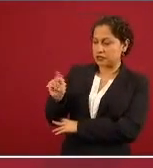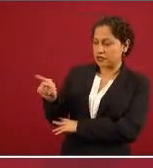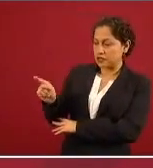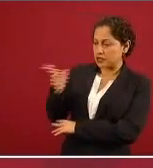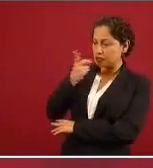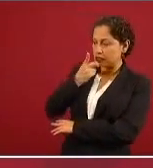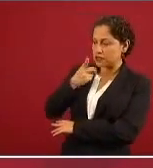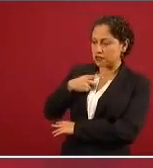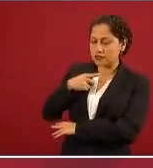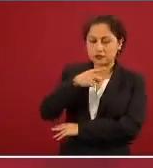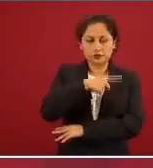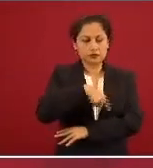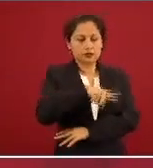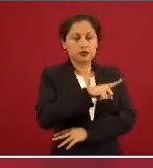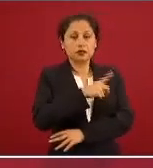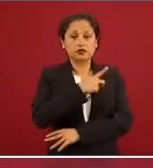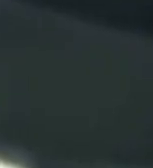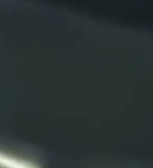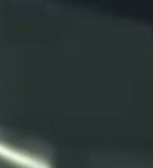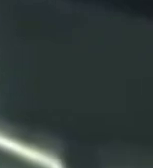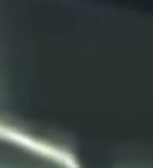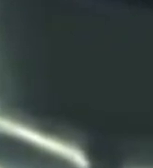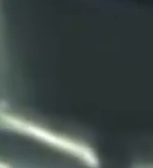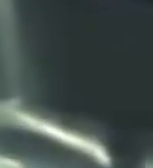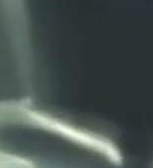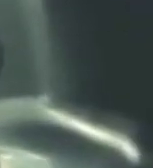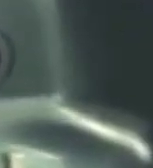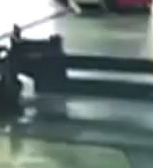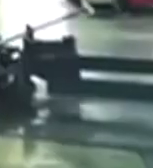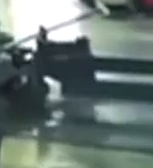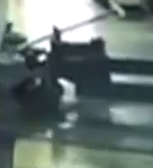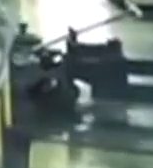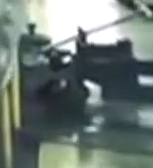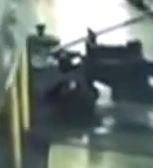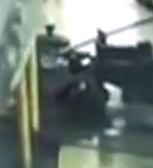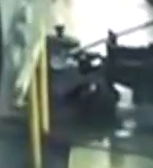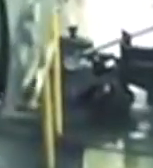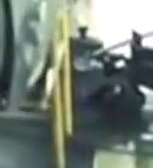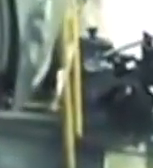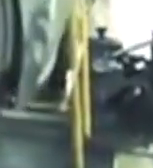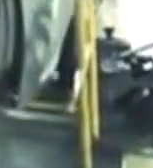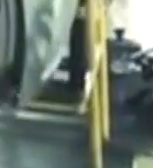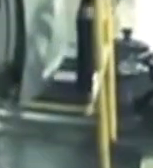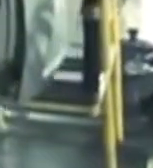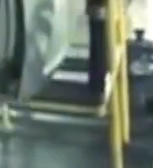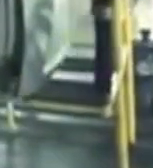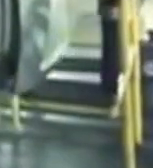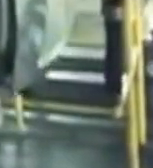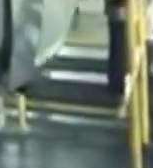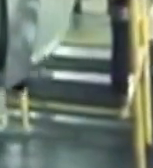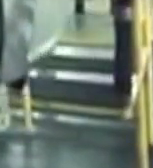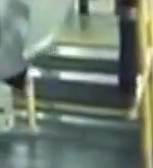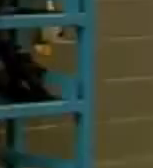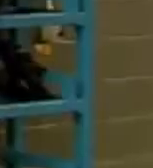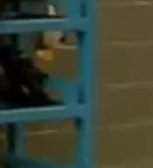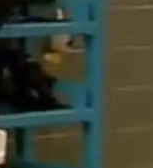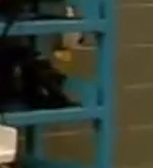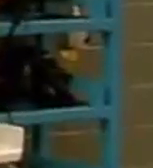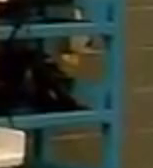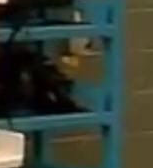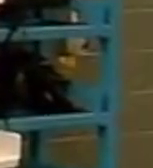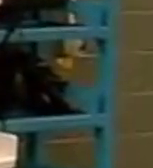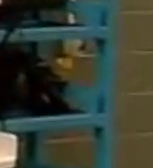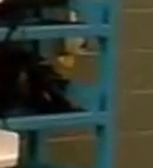50 mil millones de pesos. De acuerdo con sus cifras, si se pagan los 50 mil millones de pesos, el gobierno federal